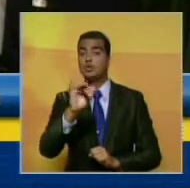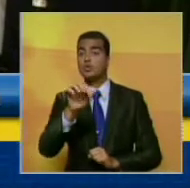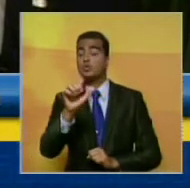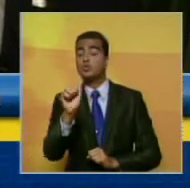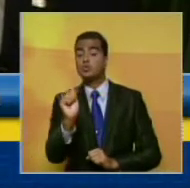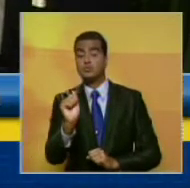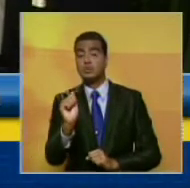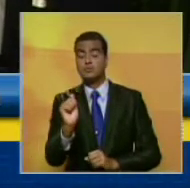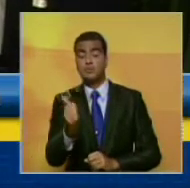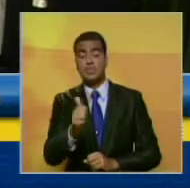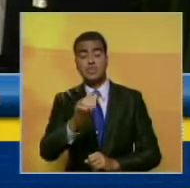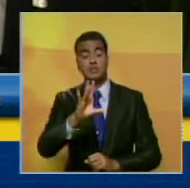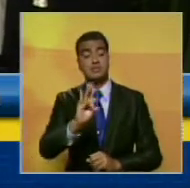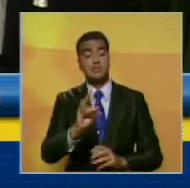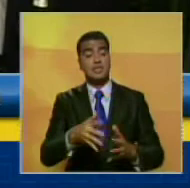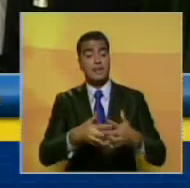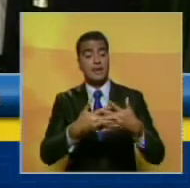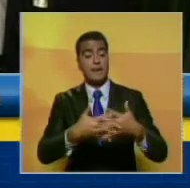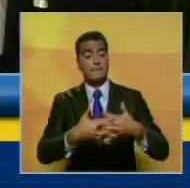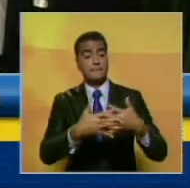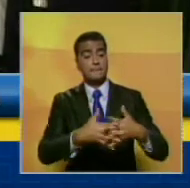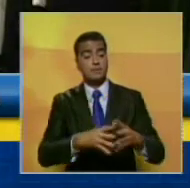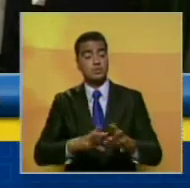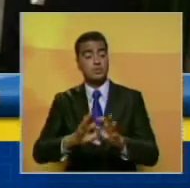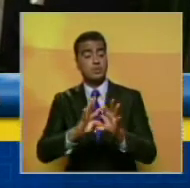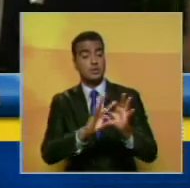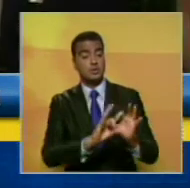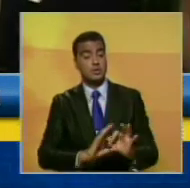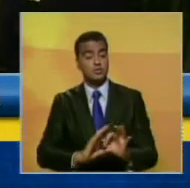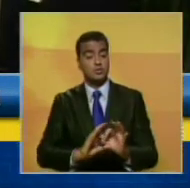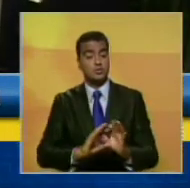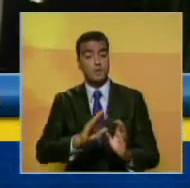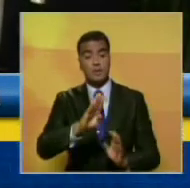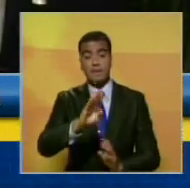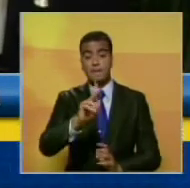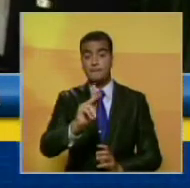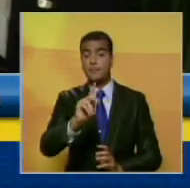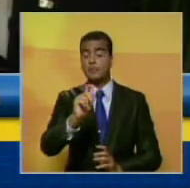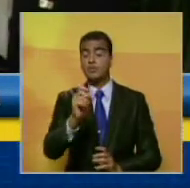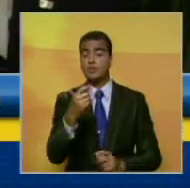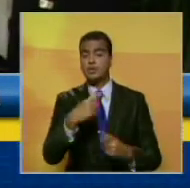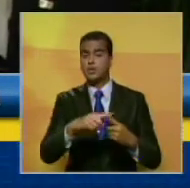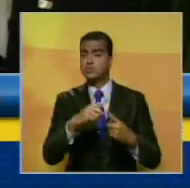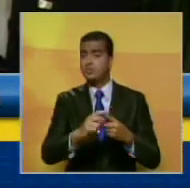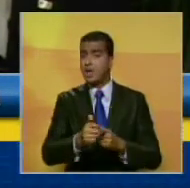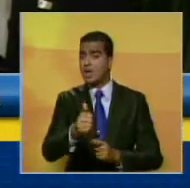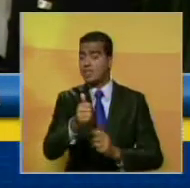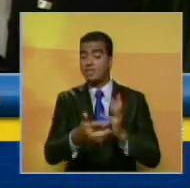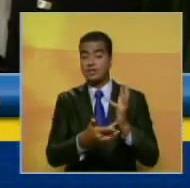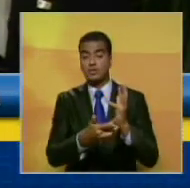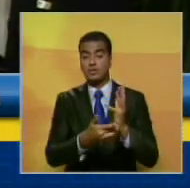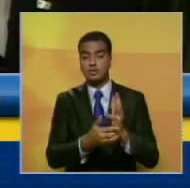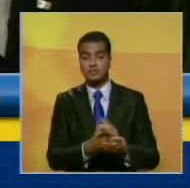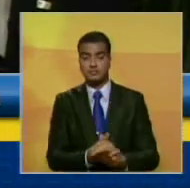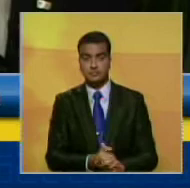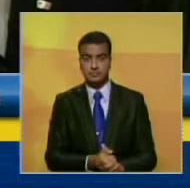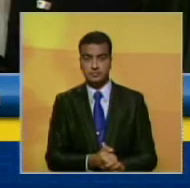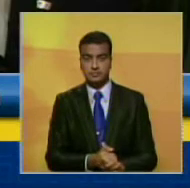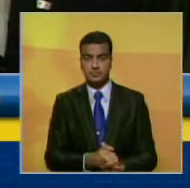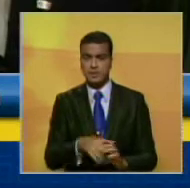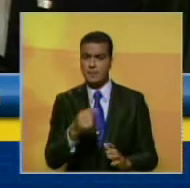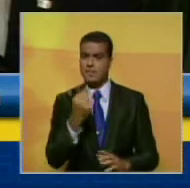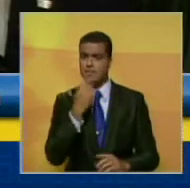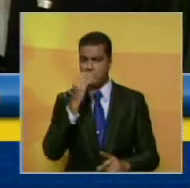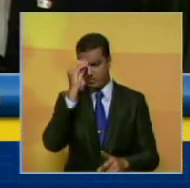nivel, 17 empresas asociadas con Vladimir Putin, así como a exportaciones de alta tecnología. Obama destacó que